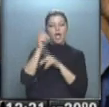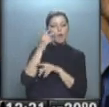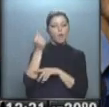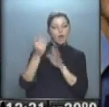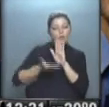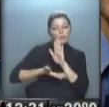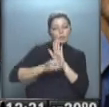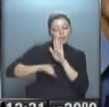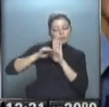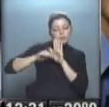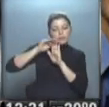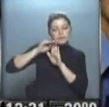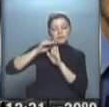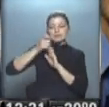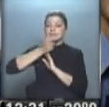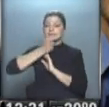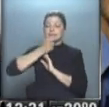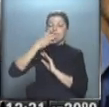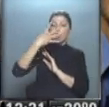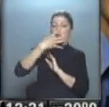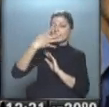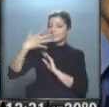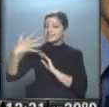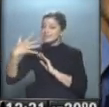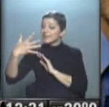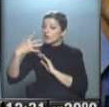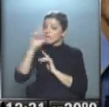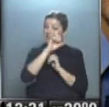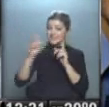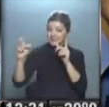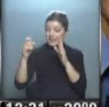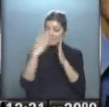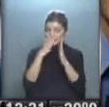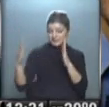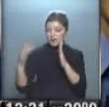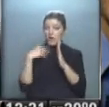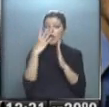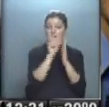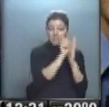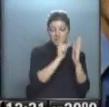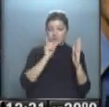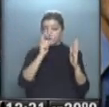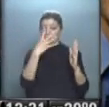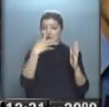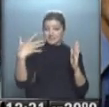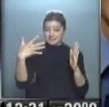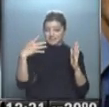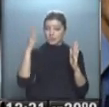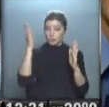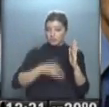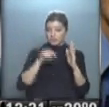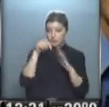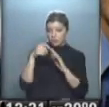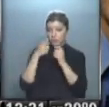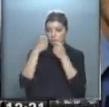si resulta que en vez de darle a 45 cada 100 hogares, darle al número 46 me resulta casi gratis, ¿por qué